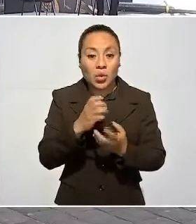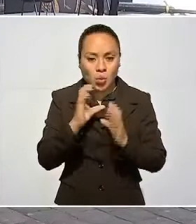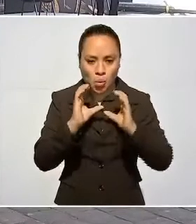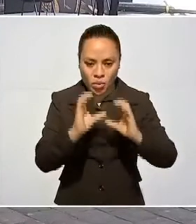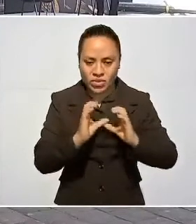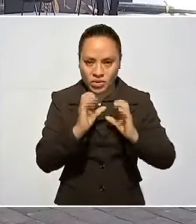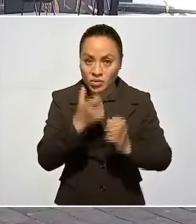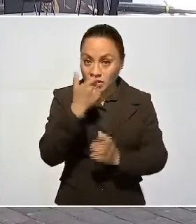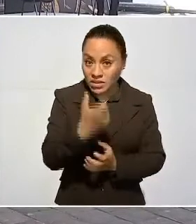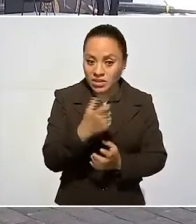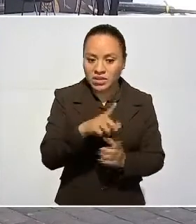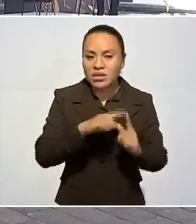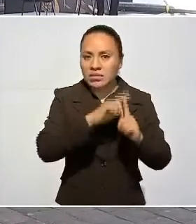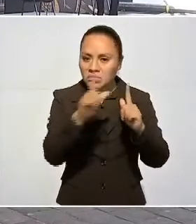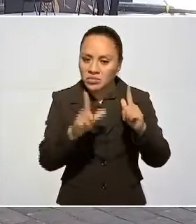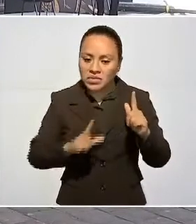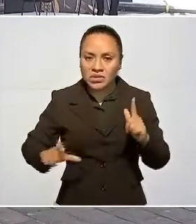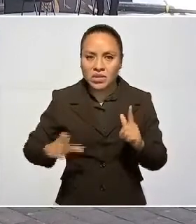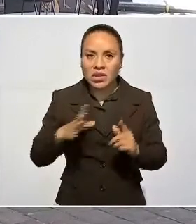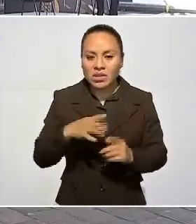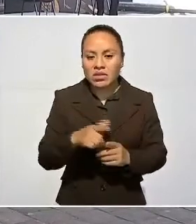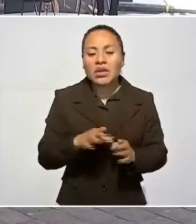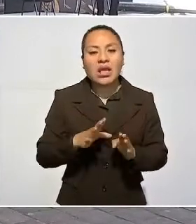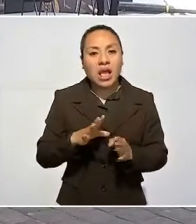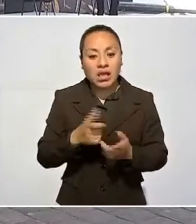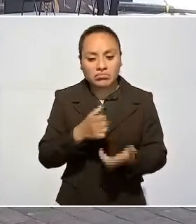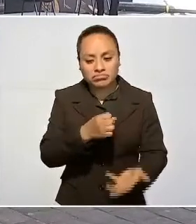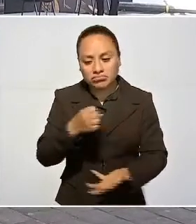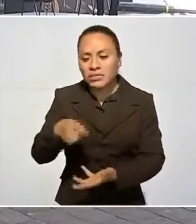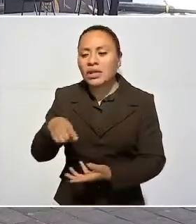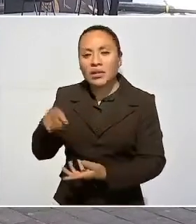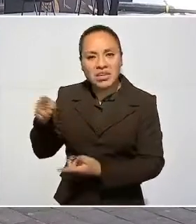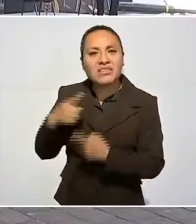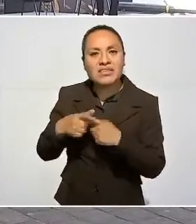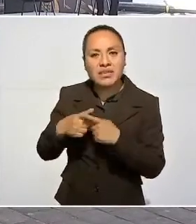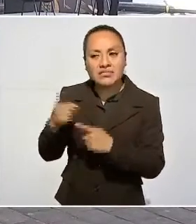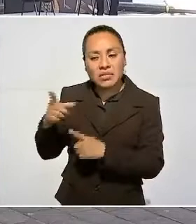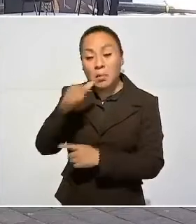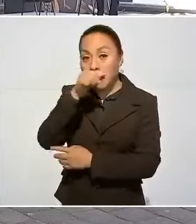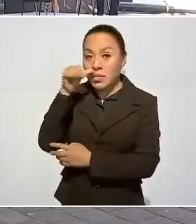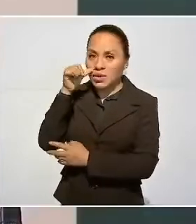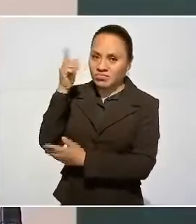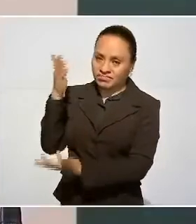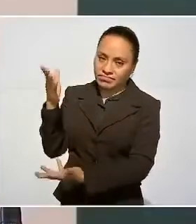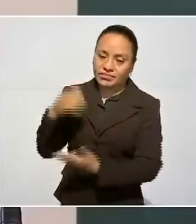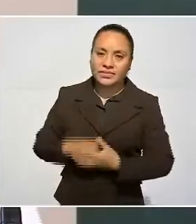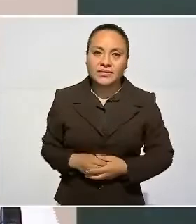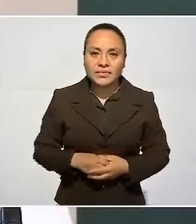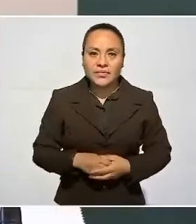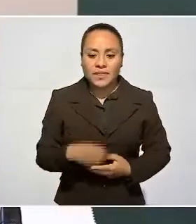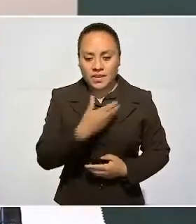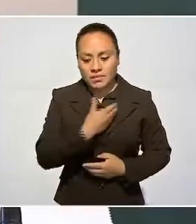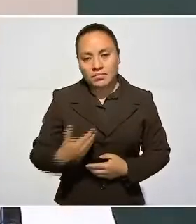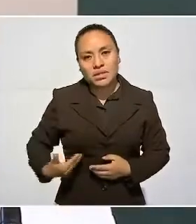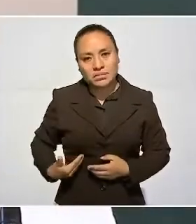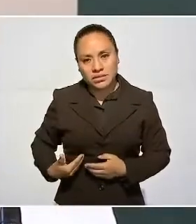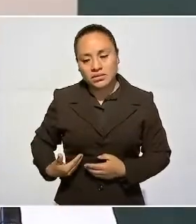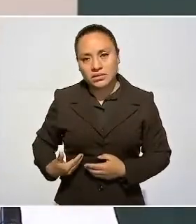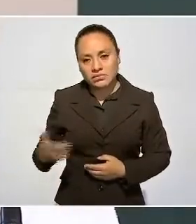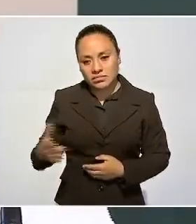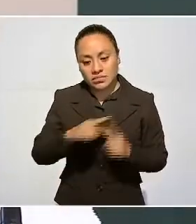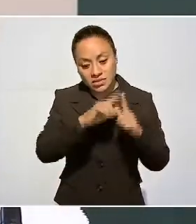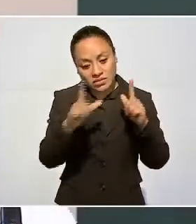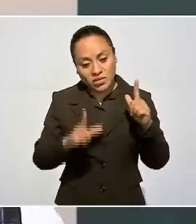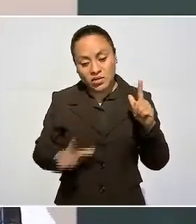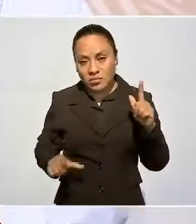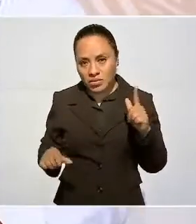honestidad republicanas enarbolados por el presidente Juárez. Señor presidente de la República,